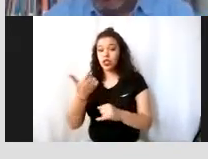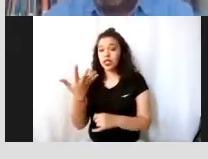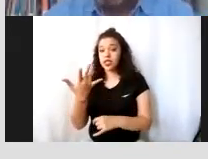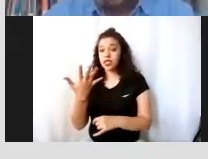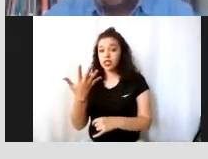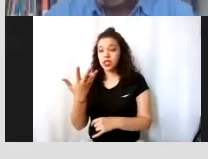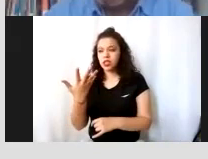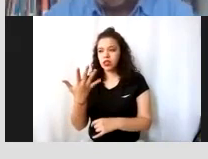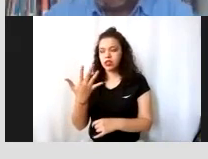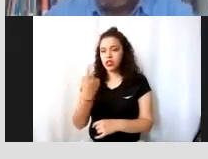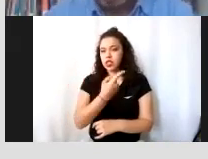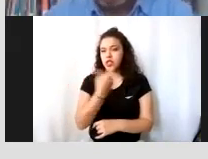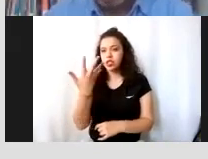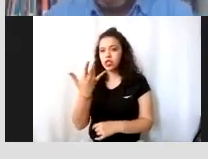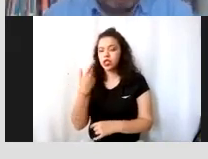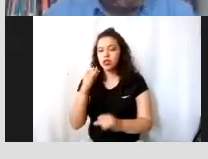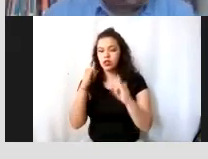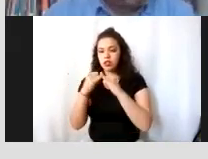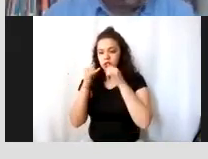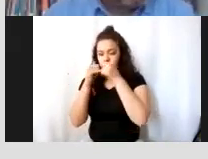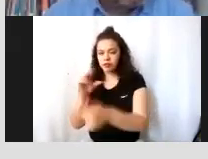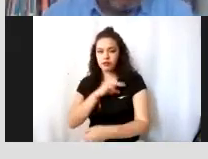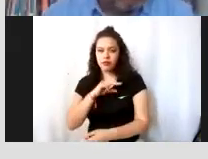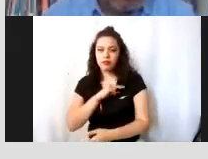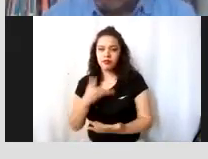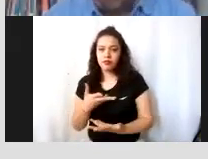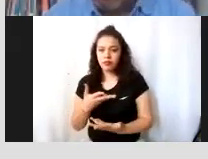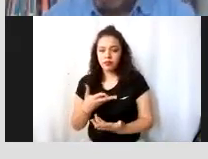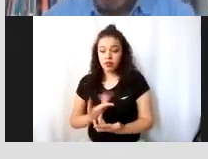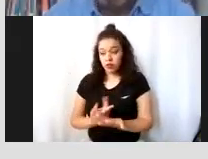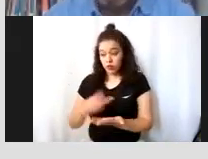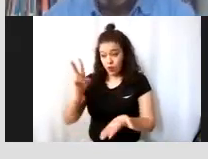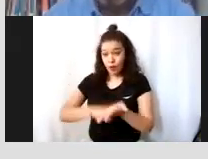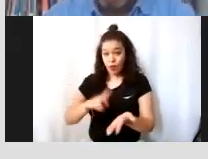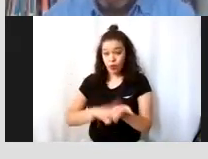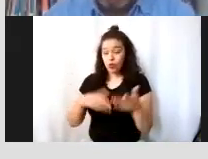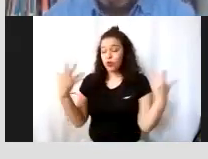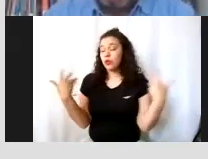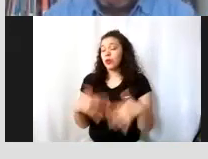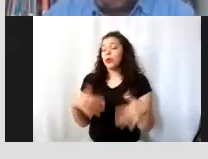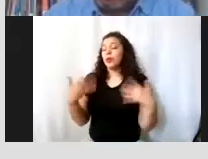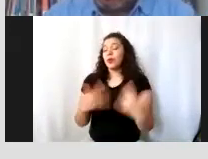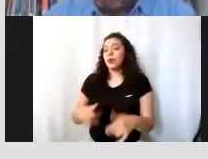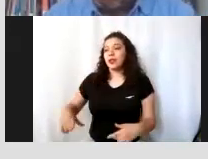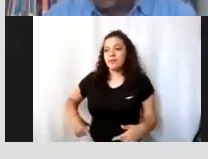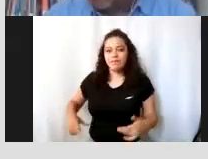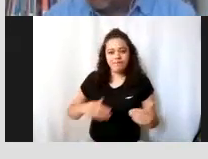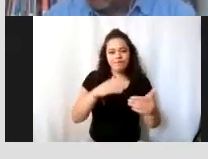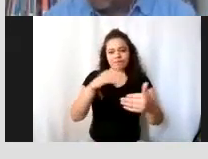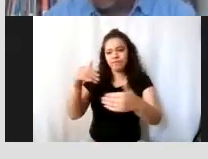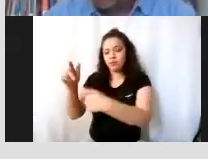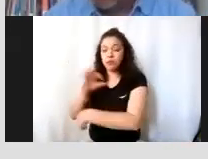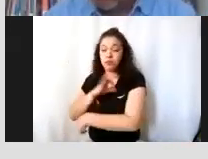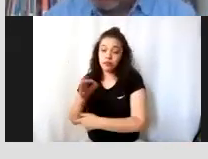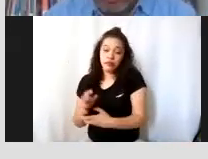otras 350 instituciones de asistencia privada. Qué valiosa sería para el gobierno, ¿no? Entonces, yo no sé, y ahí